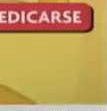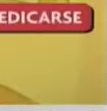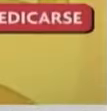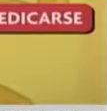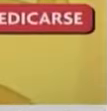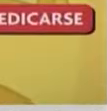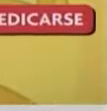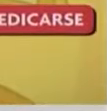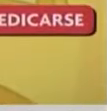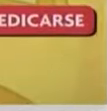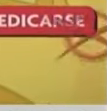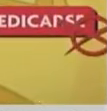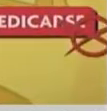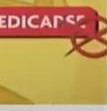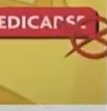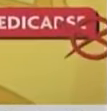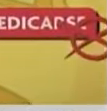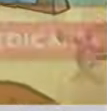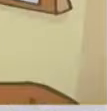Sin automedicarse.